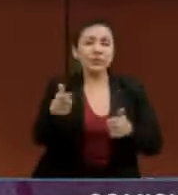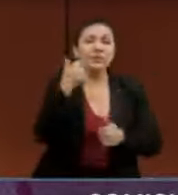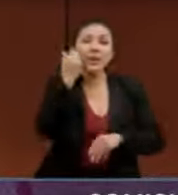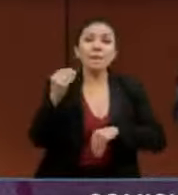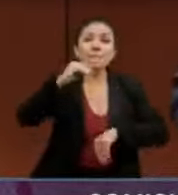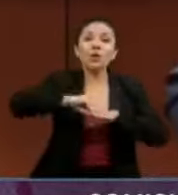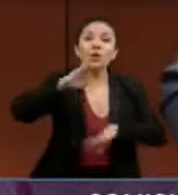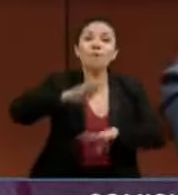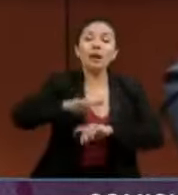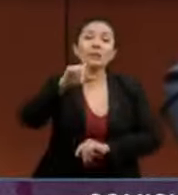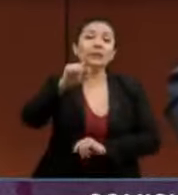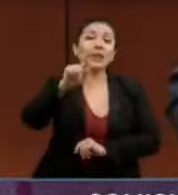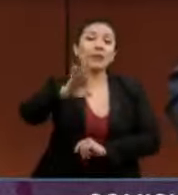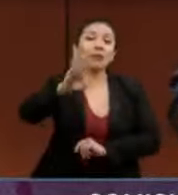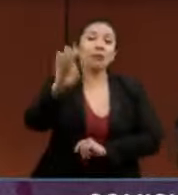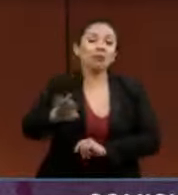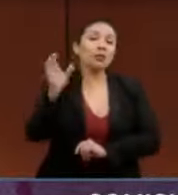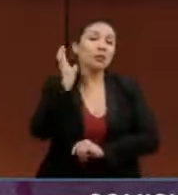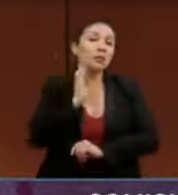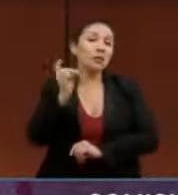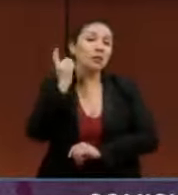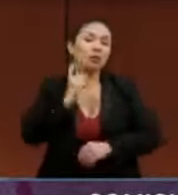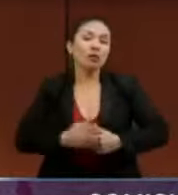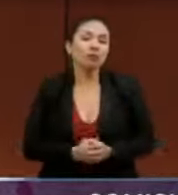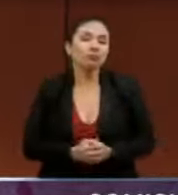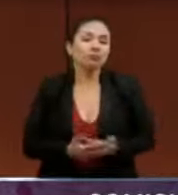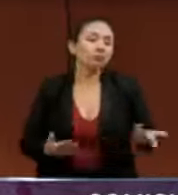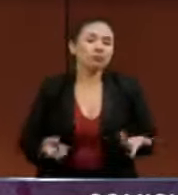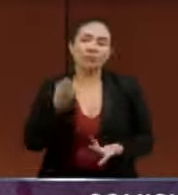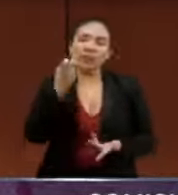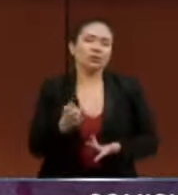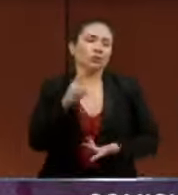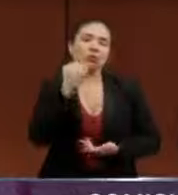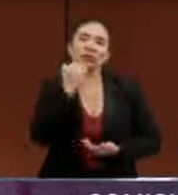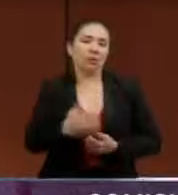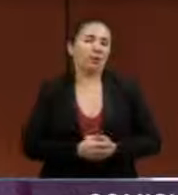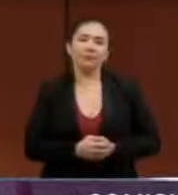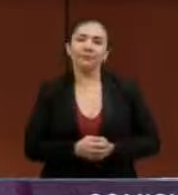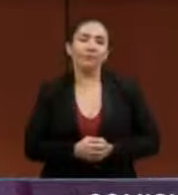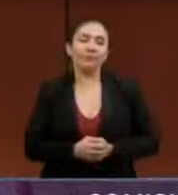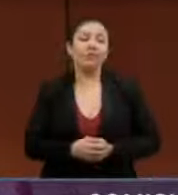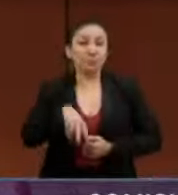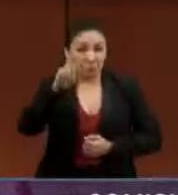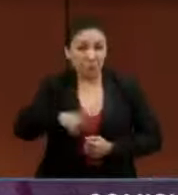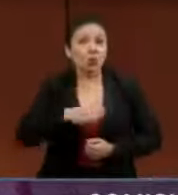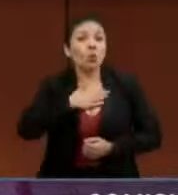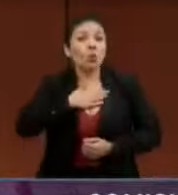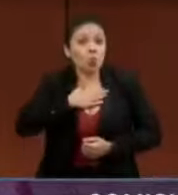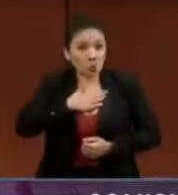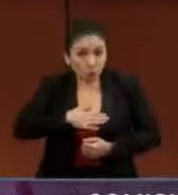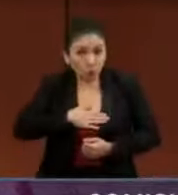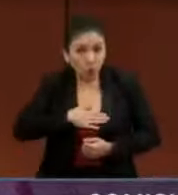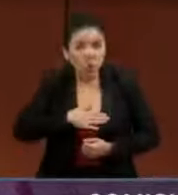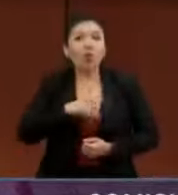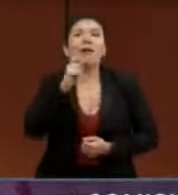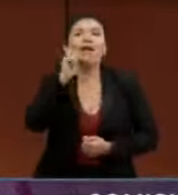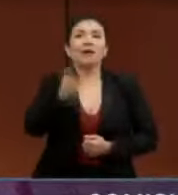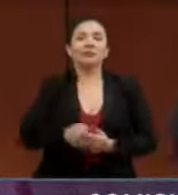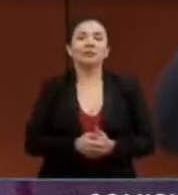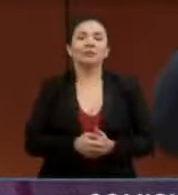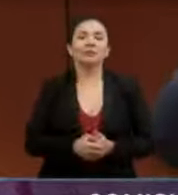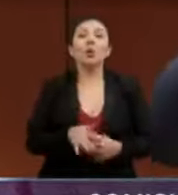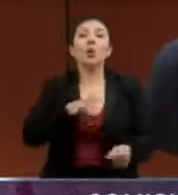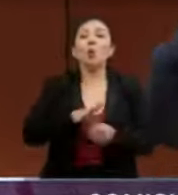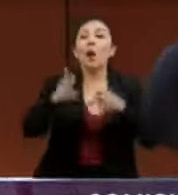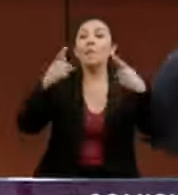del 70% en la Cámara de Diputados. Eso es incorrecto, porque lo justo, compañeras y compañeros, es que lo que